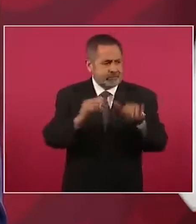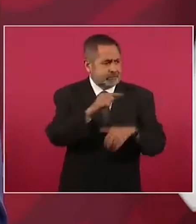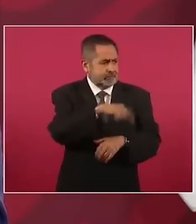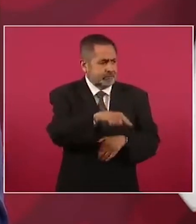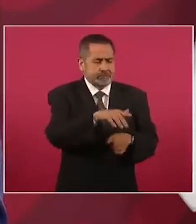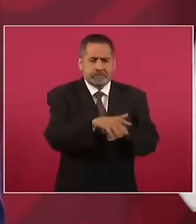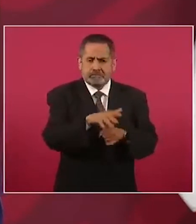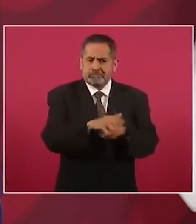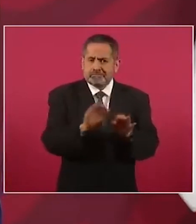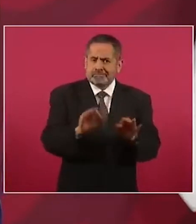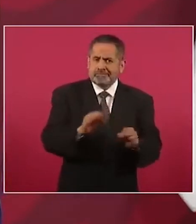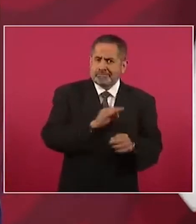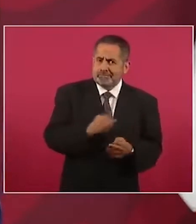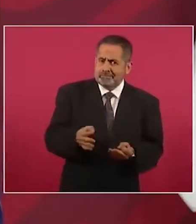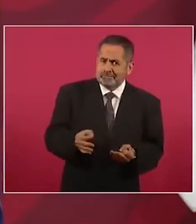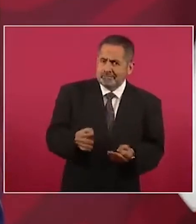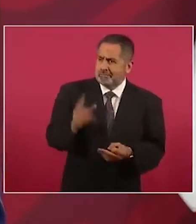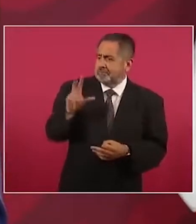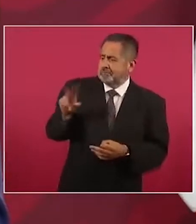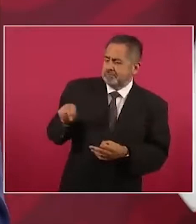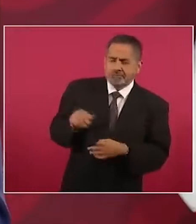y al mismo tiempo